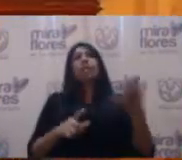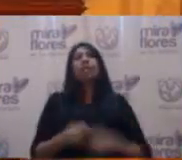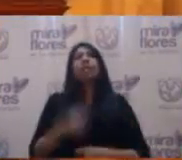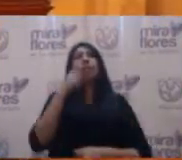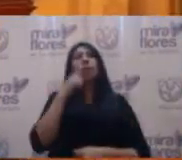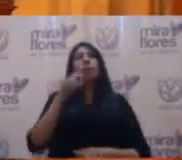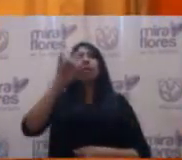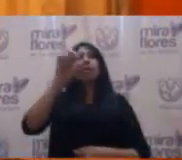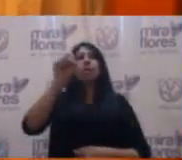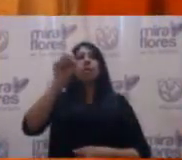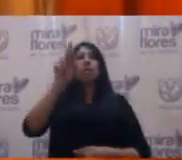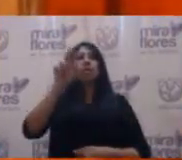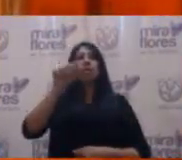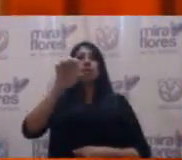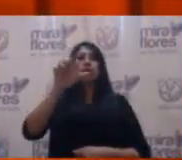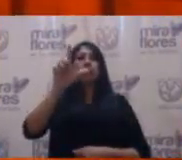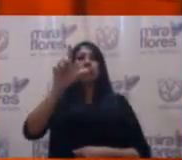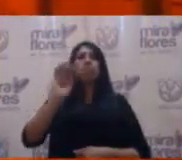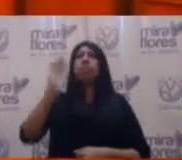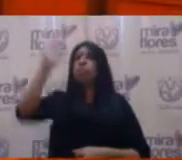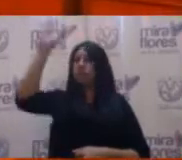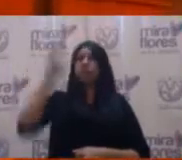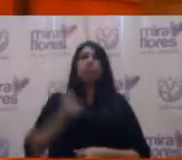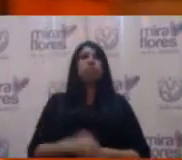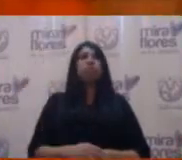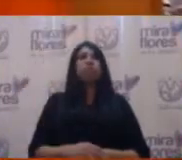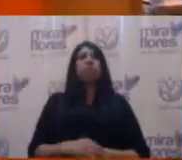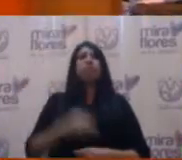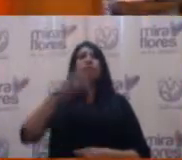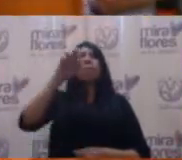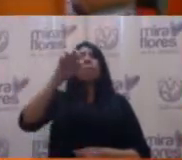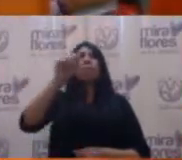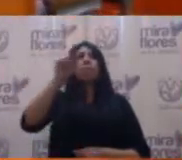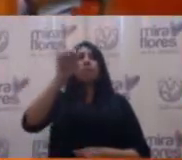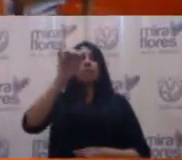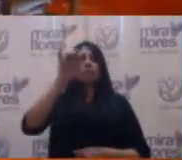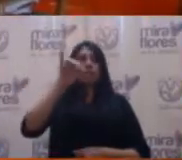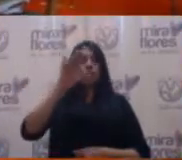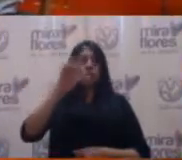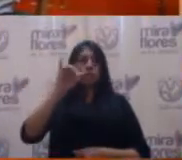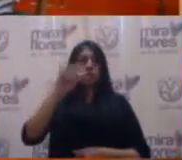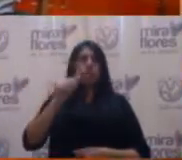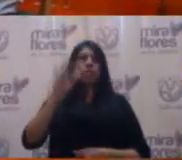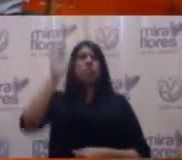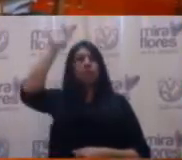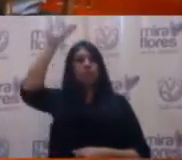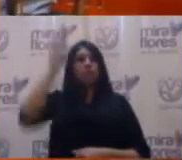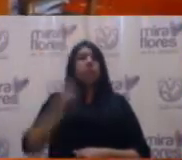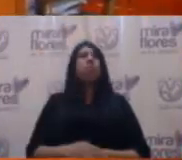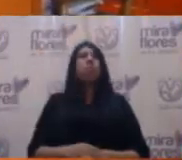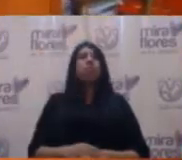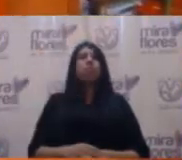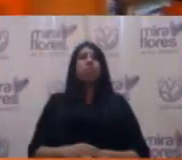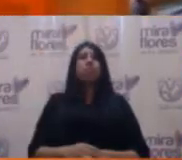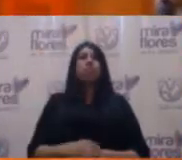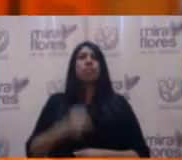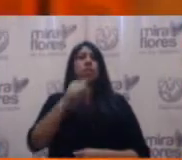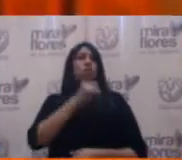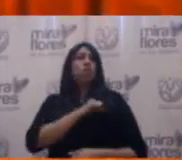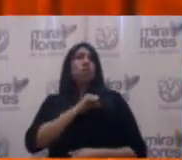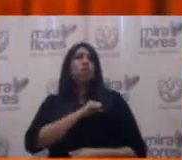Señor Israel Orlando Acuña Huoncoquis. Presente. Señora Patricia María del Río Jiménez de Olavide. Señora